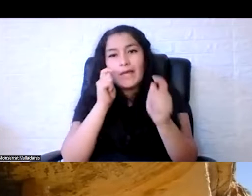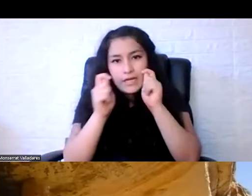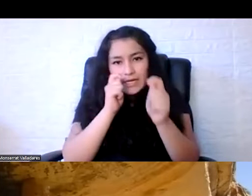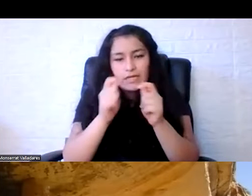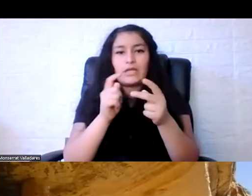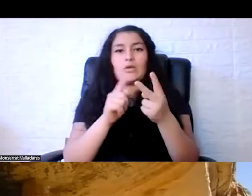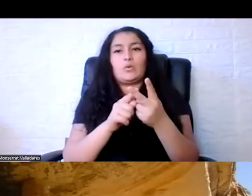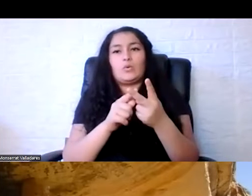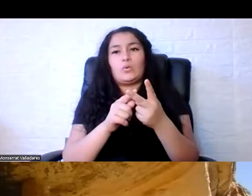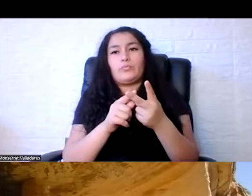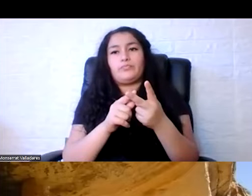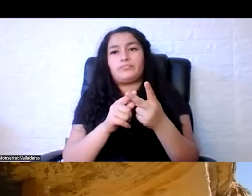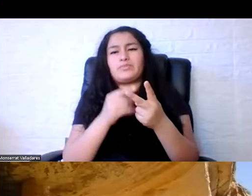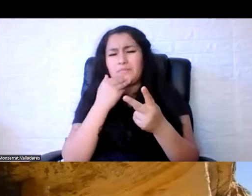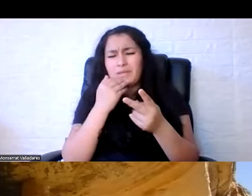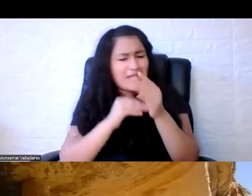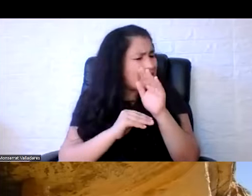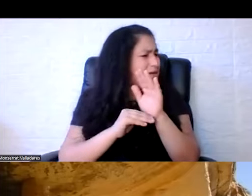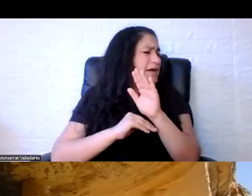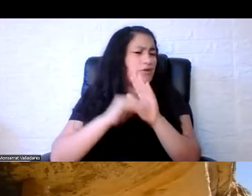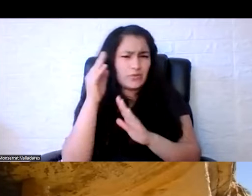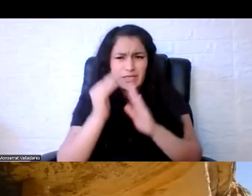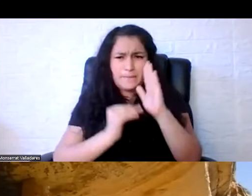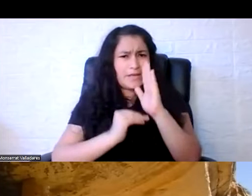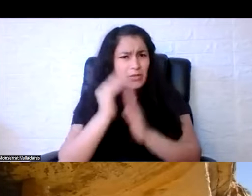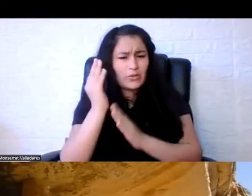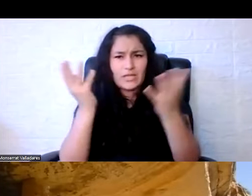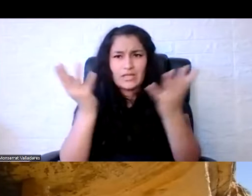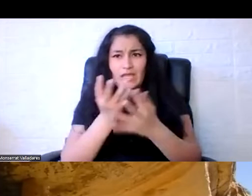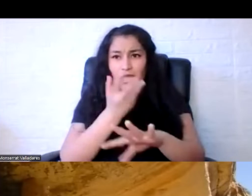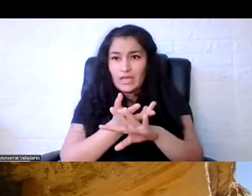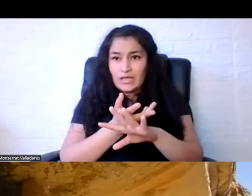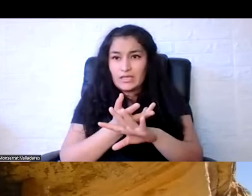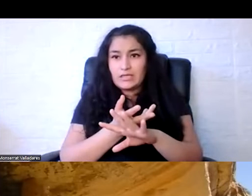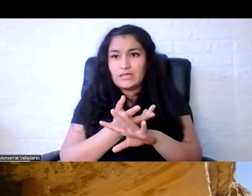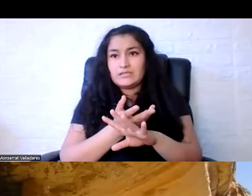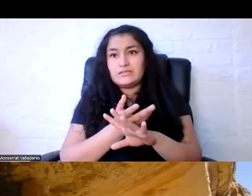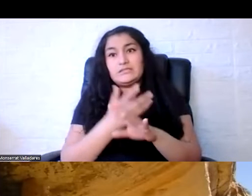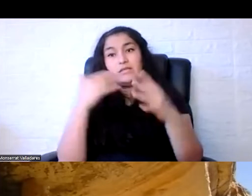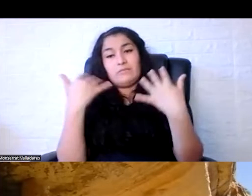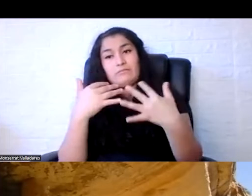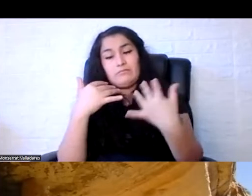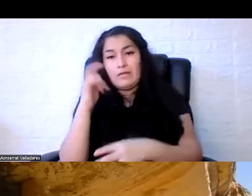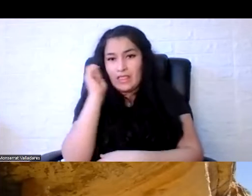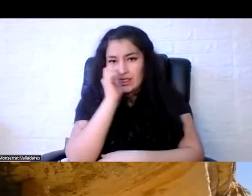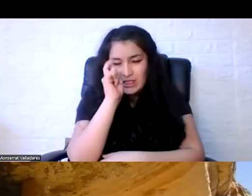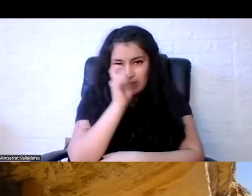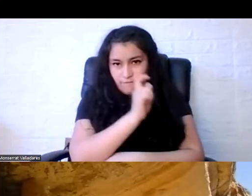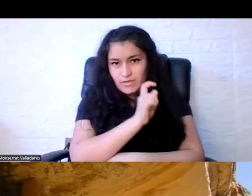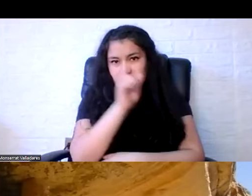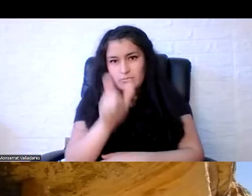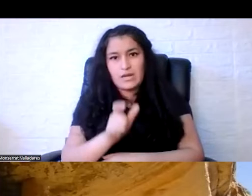peligro, casi siempre es mayor para las mujeres que para los